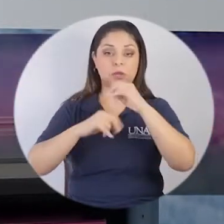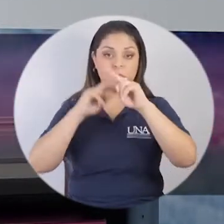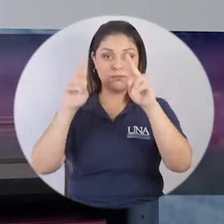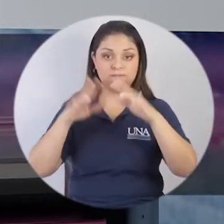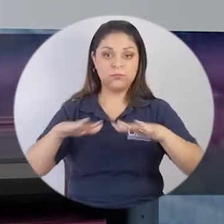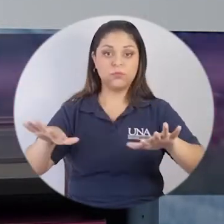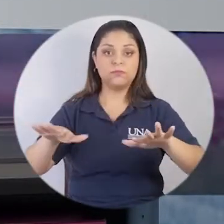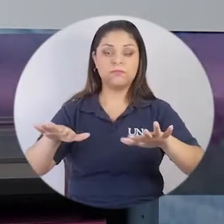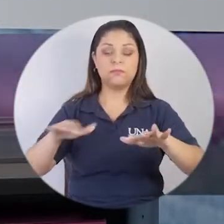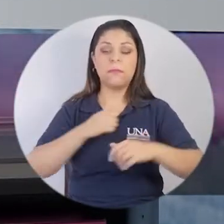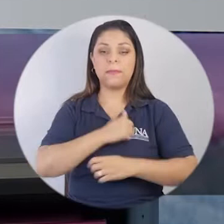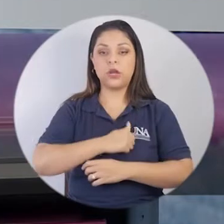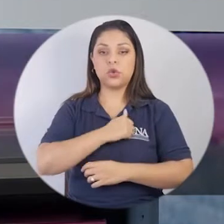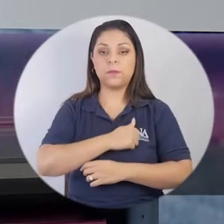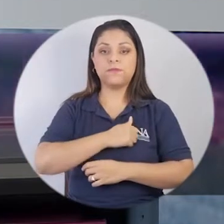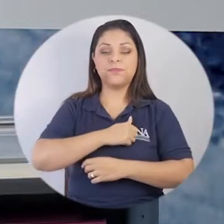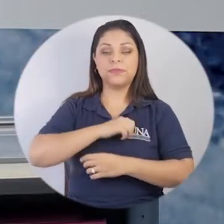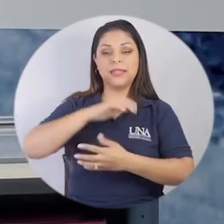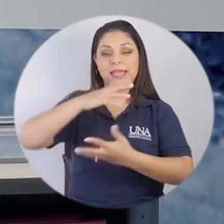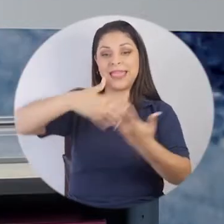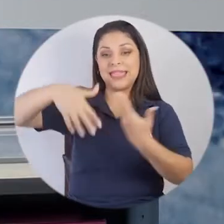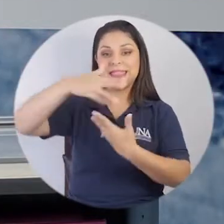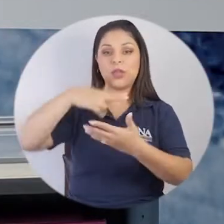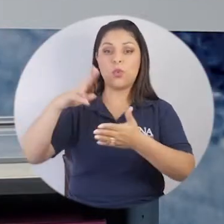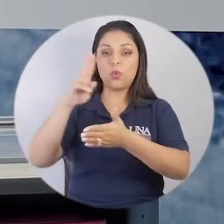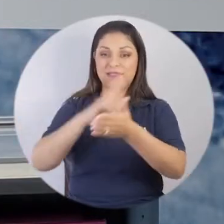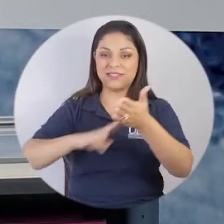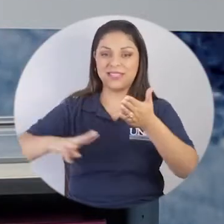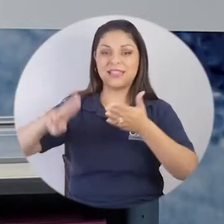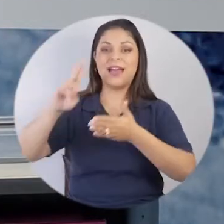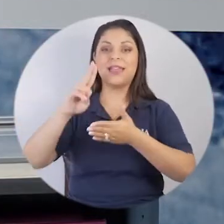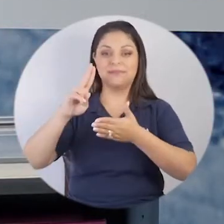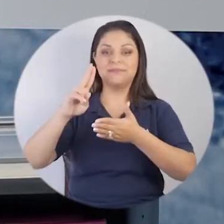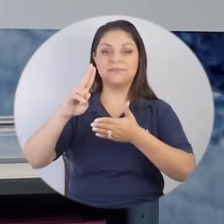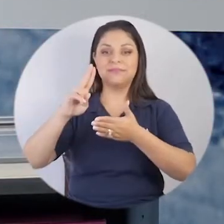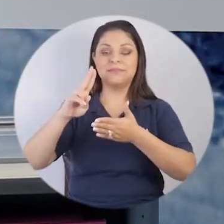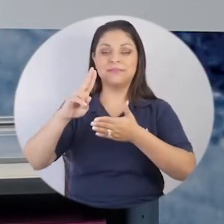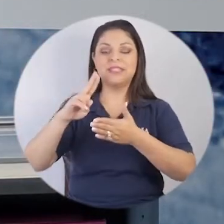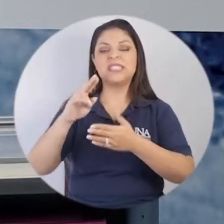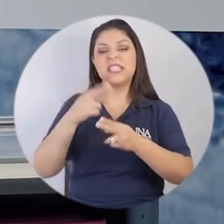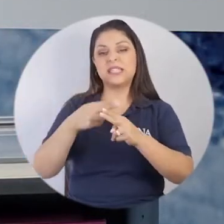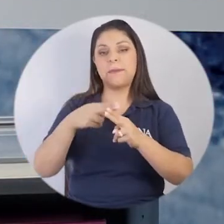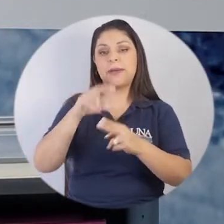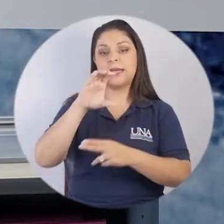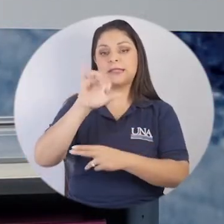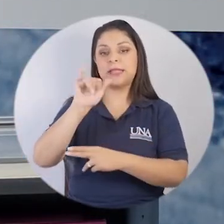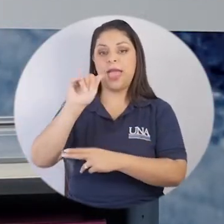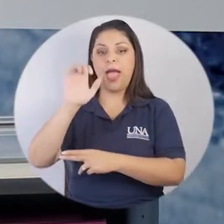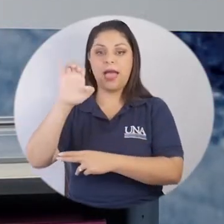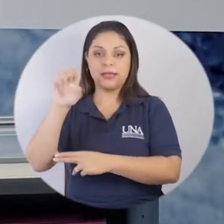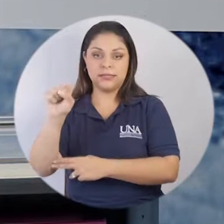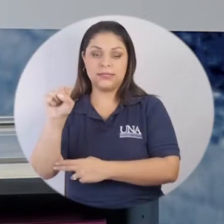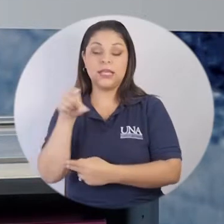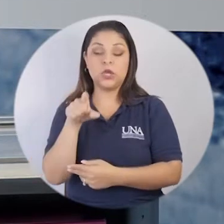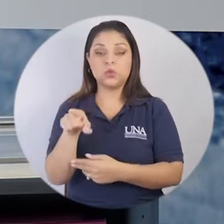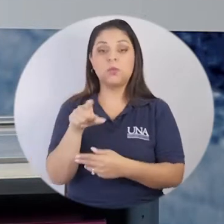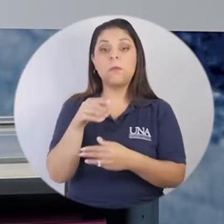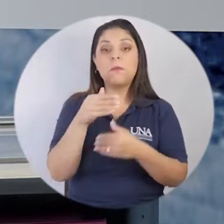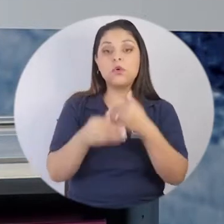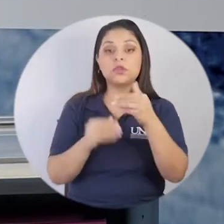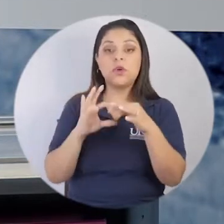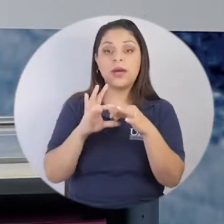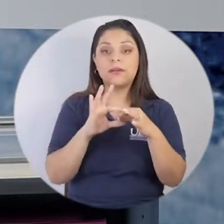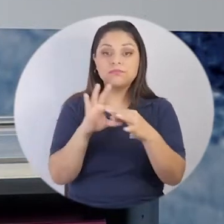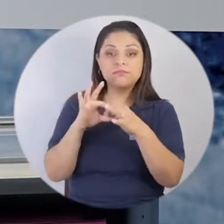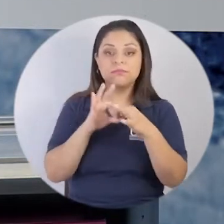Educación Superior, que su forma abreviada sería la CIAES, ¿verdad?, es la que se encarga, por ejemplo, del proceso de admisión. Es un proceso articulado entre las